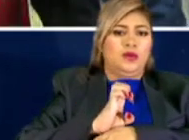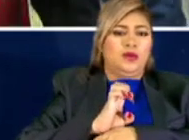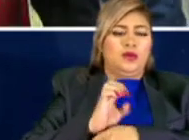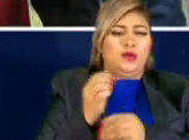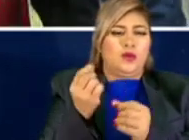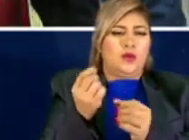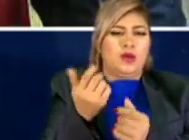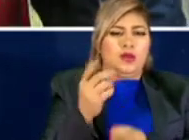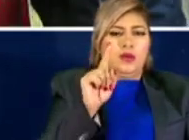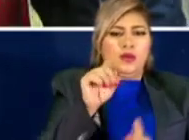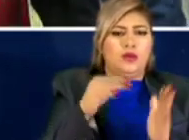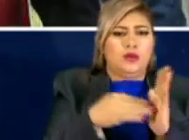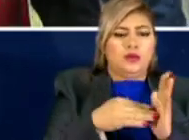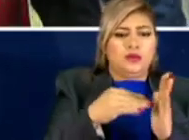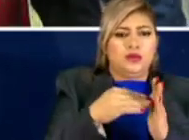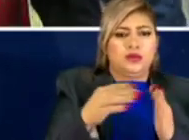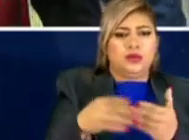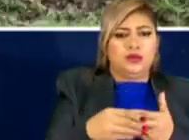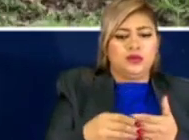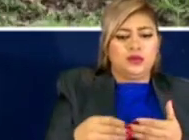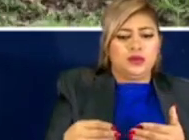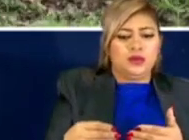de 1 millón de balboas.